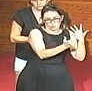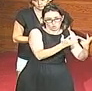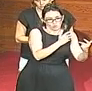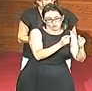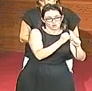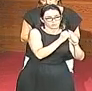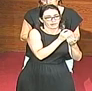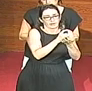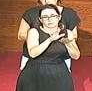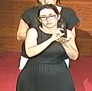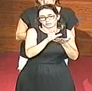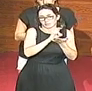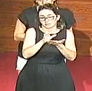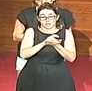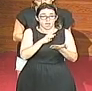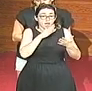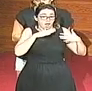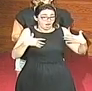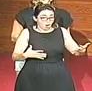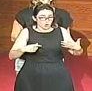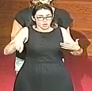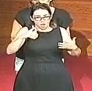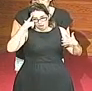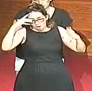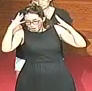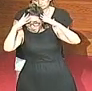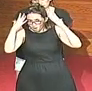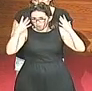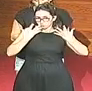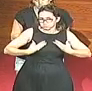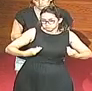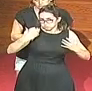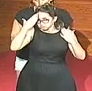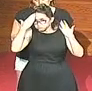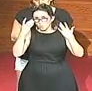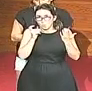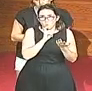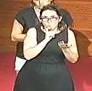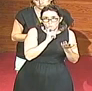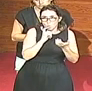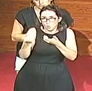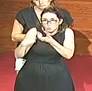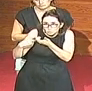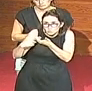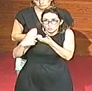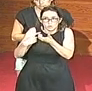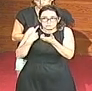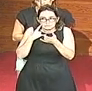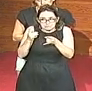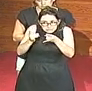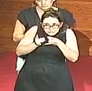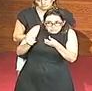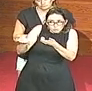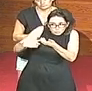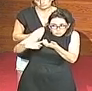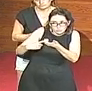gratis. Ahora es cuando se están llevando las manos a la cabeza intentando conseguir suscriptores de cualquier manera,